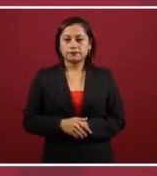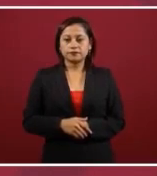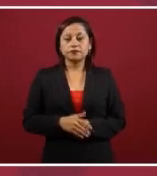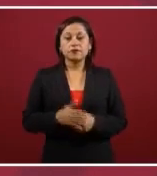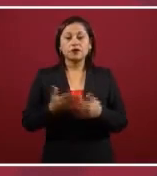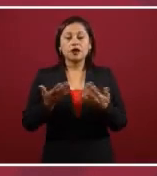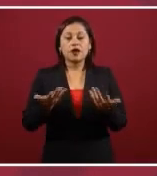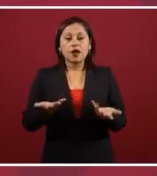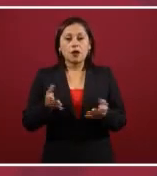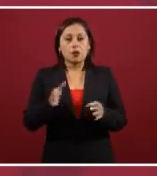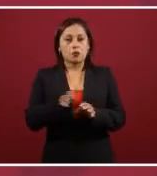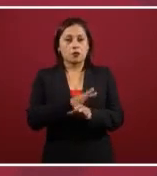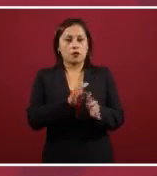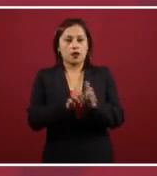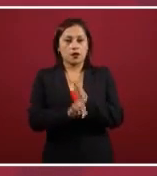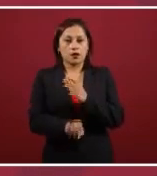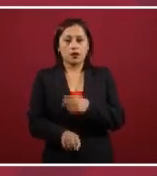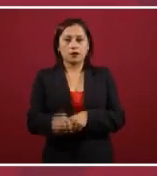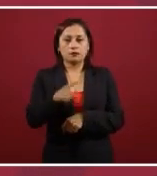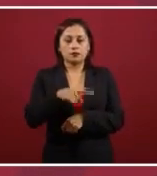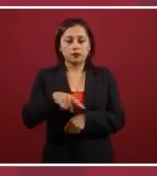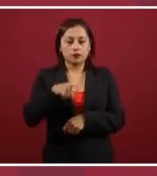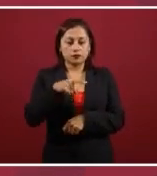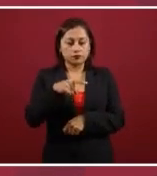aunque se pare el país,